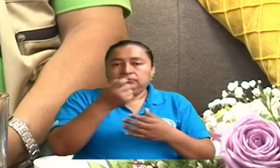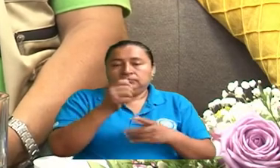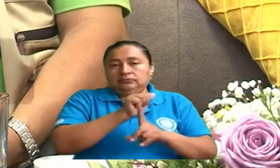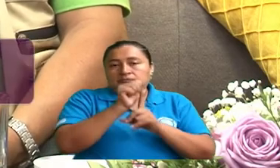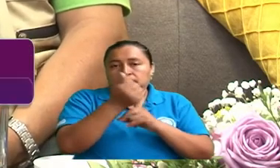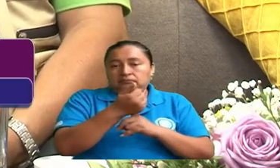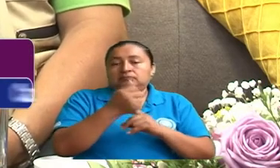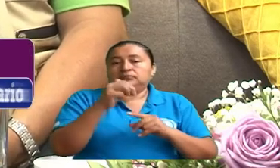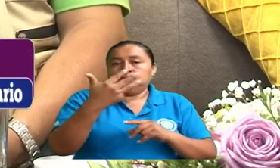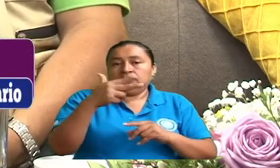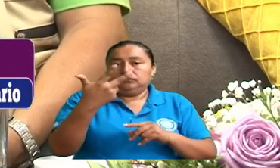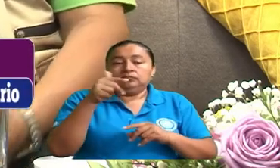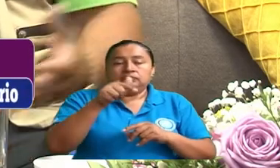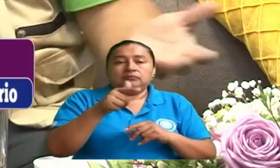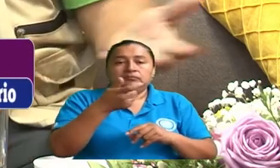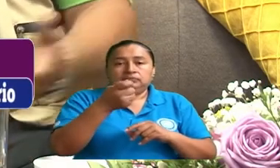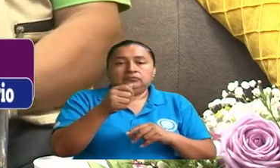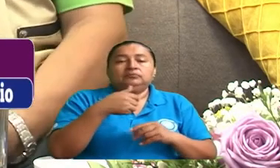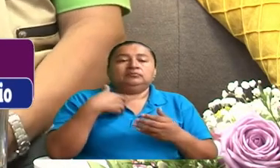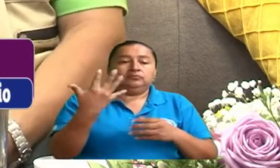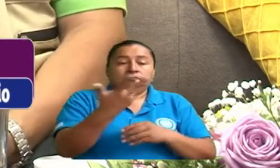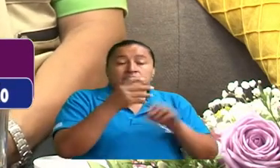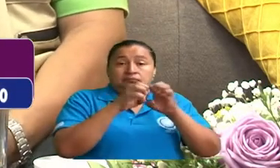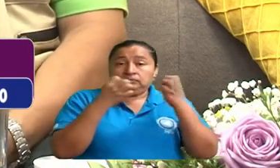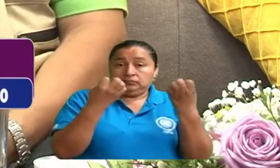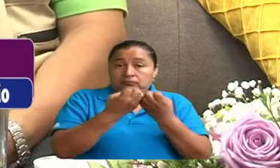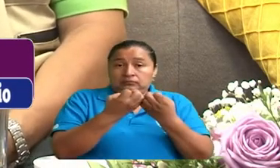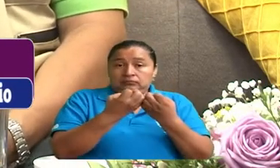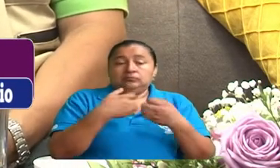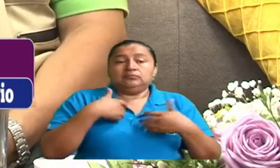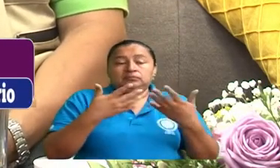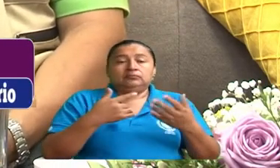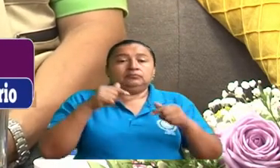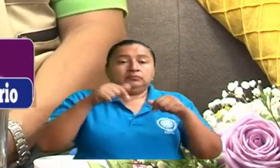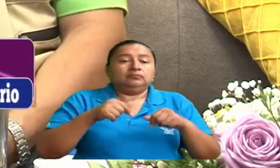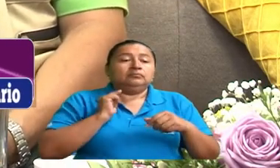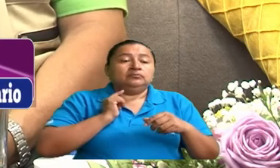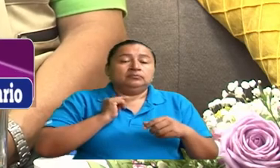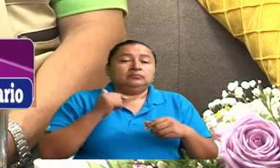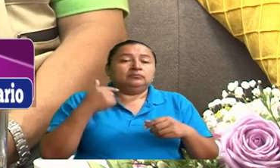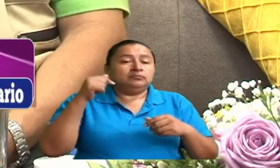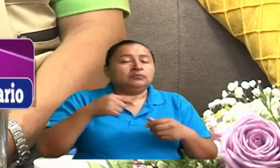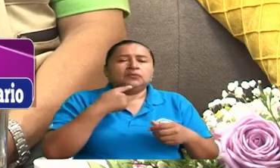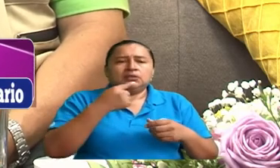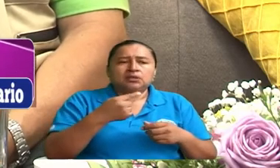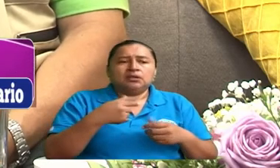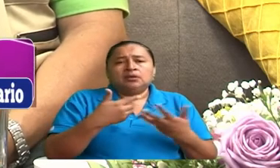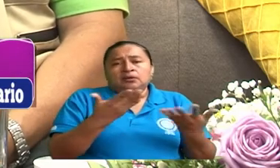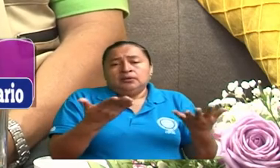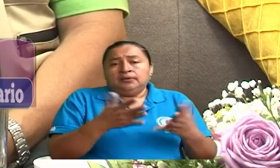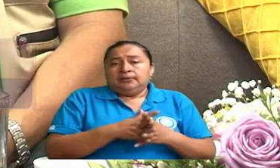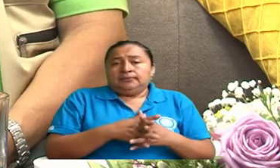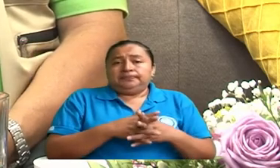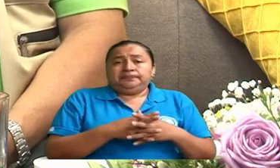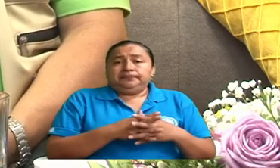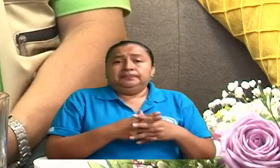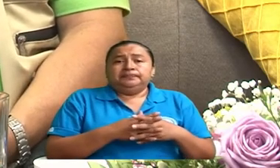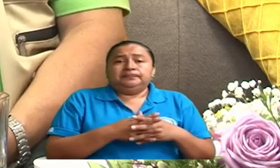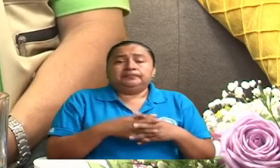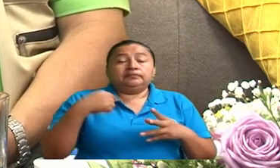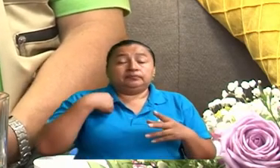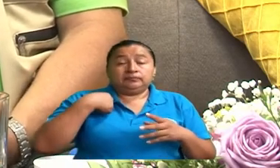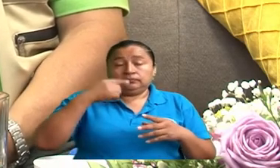98, ¿verdad?, a todo este equipo, pues, ¿verdad?, que nos encontramos aquí. decirles de que yo